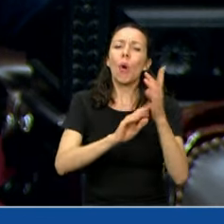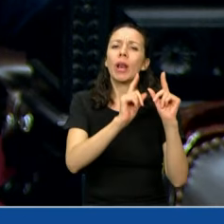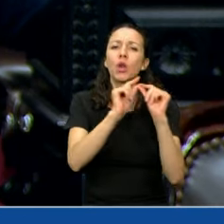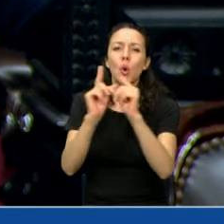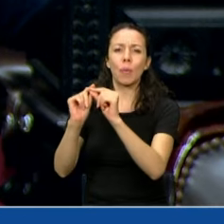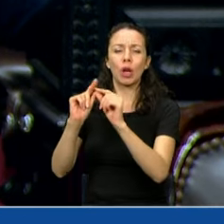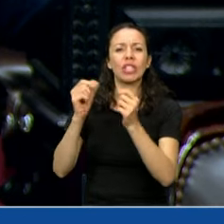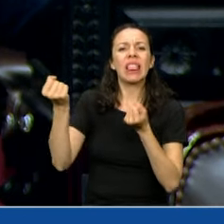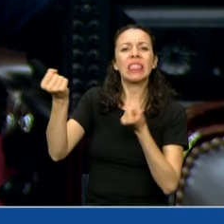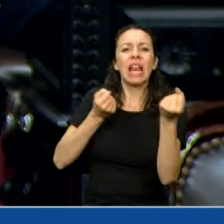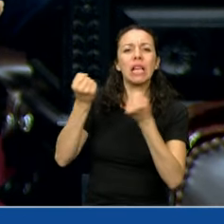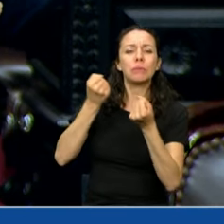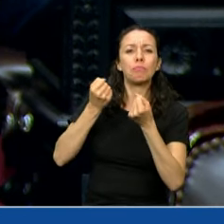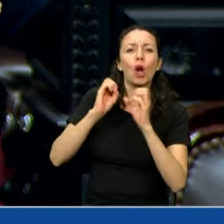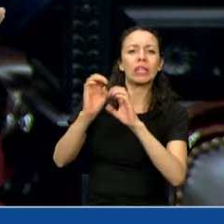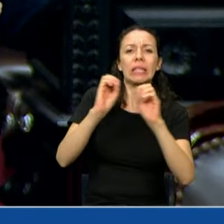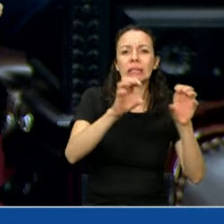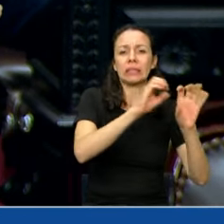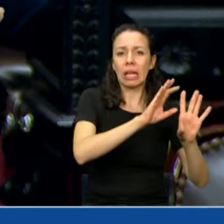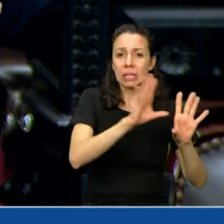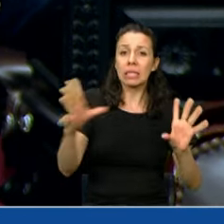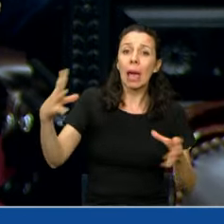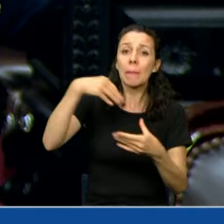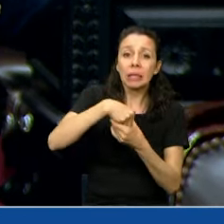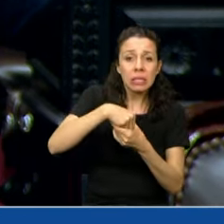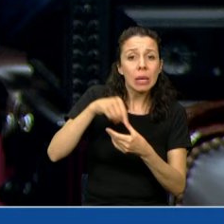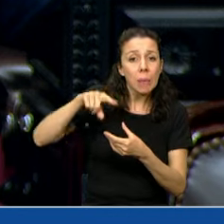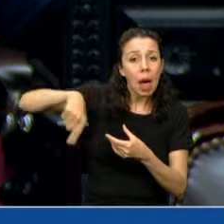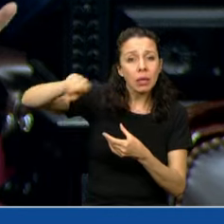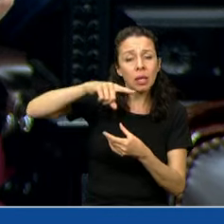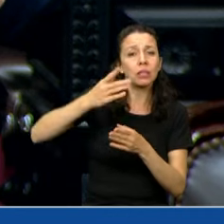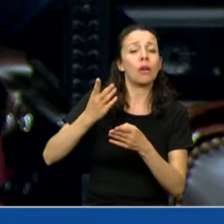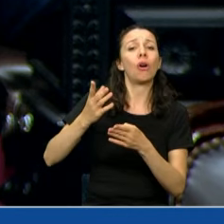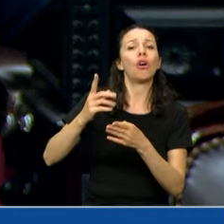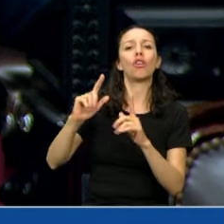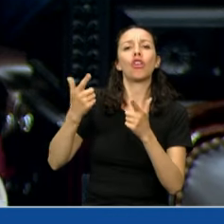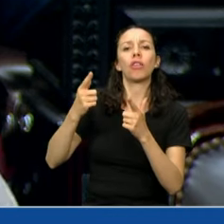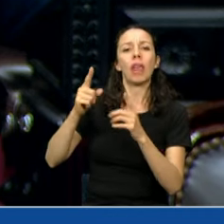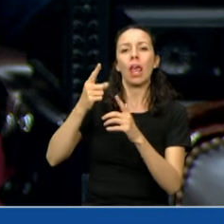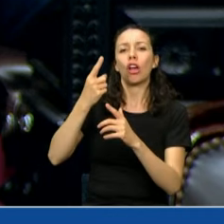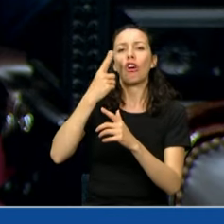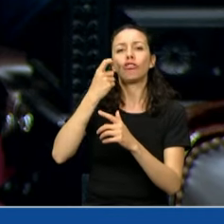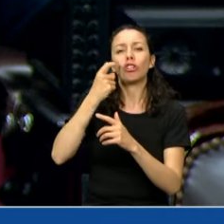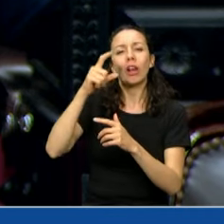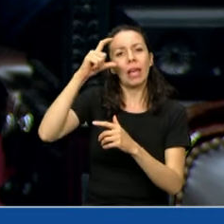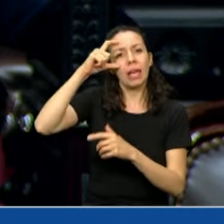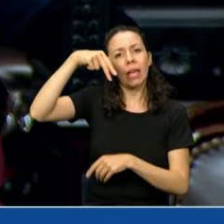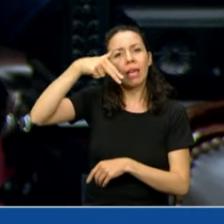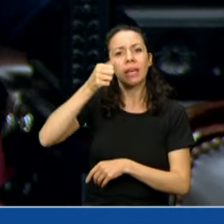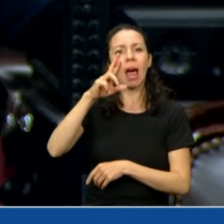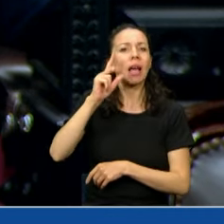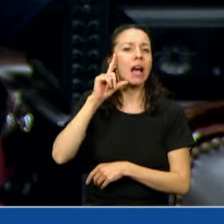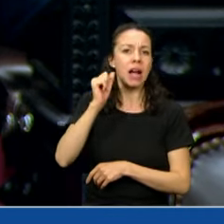participen de este proceso están por fuera de La regulación del control del enargas Quiero quiero detenerme en